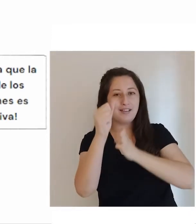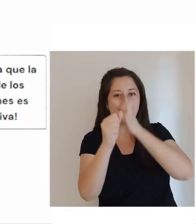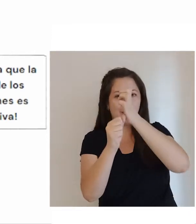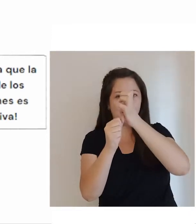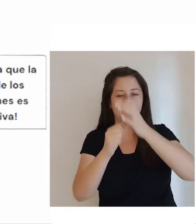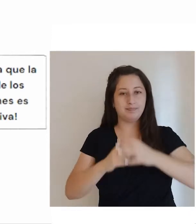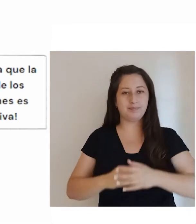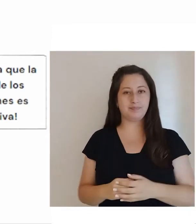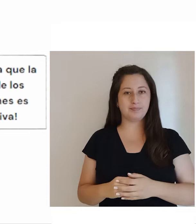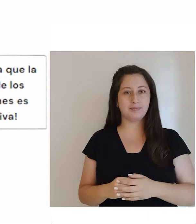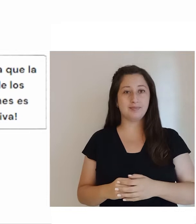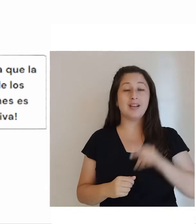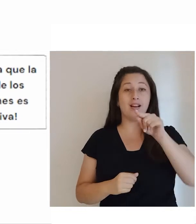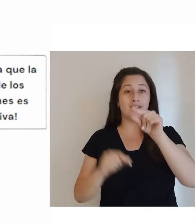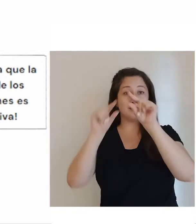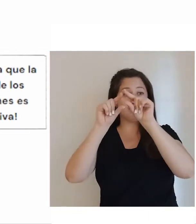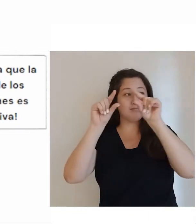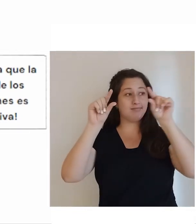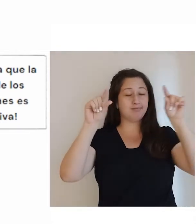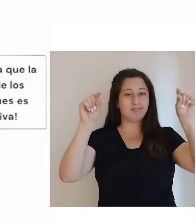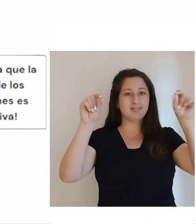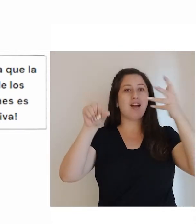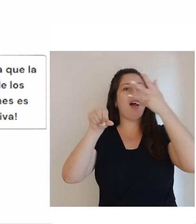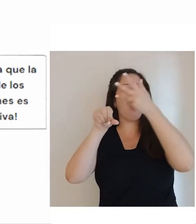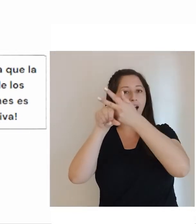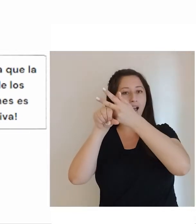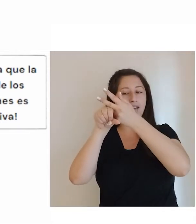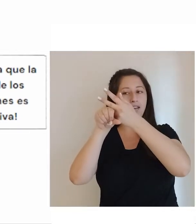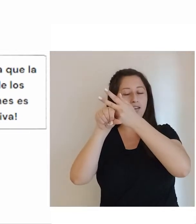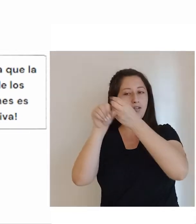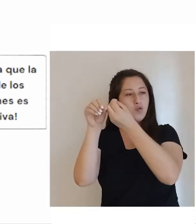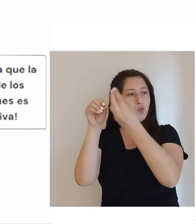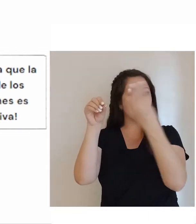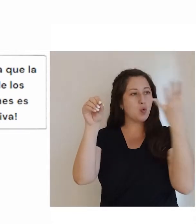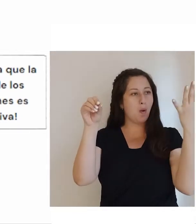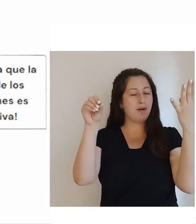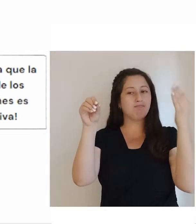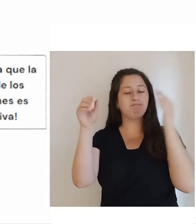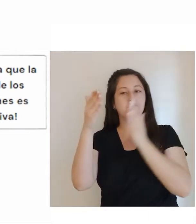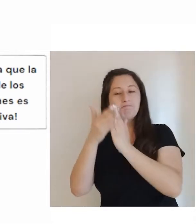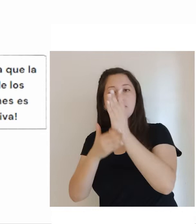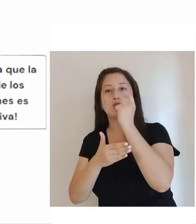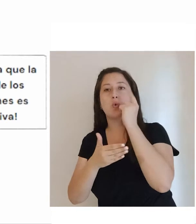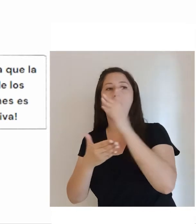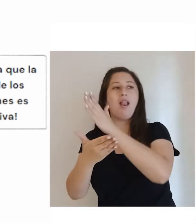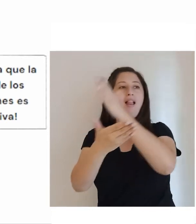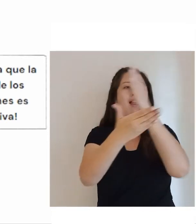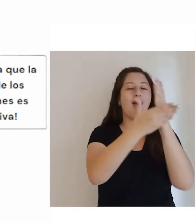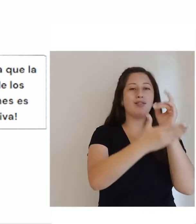concentración de electrones. Para este diagrama hay una escala que parte desde el color